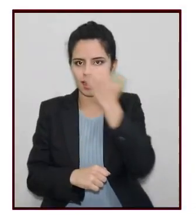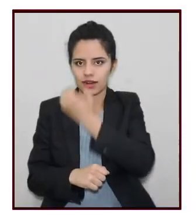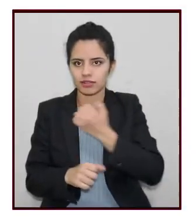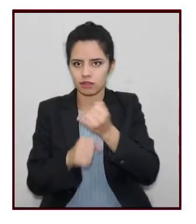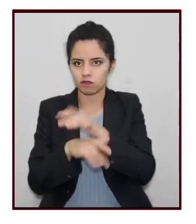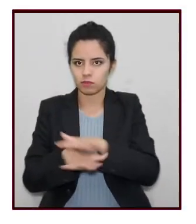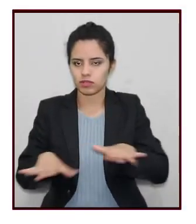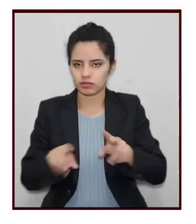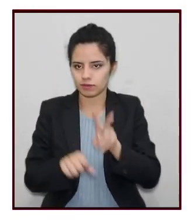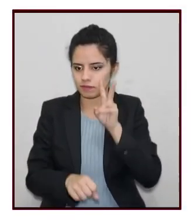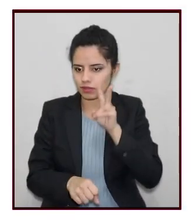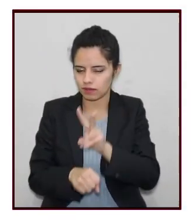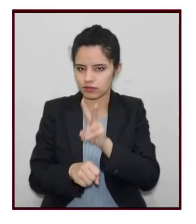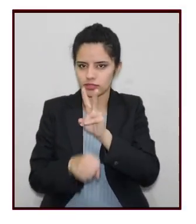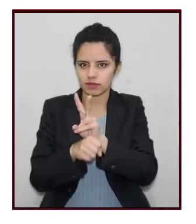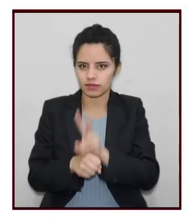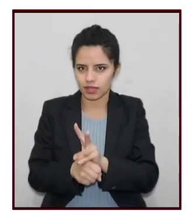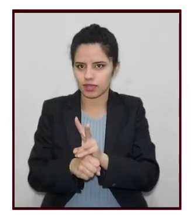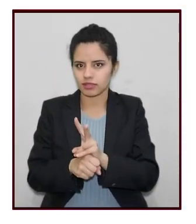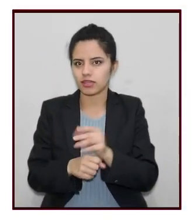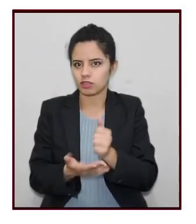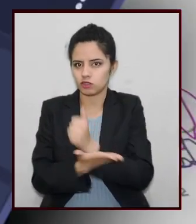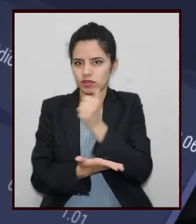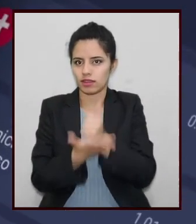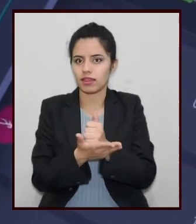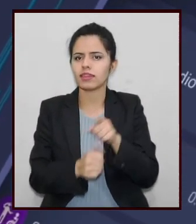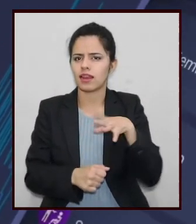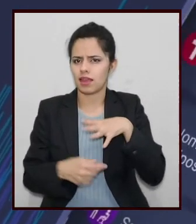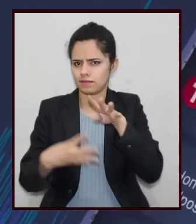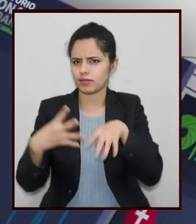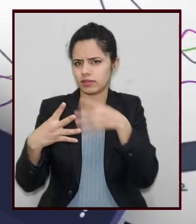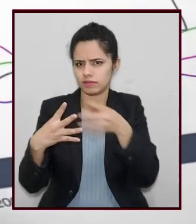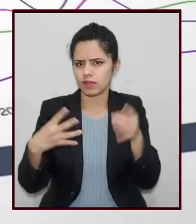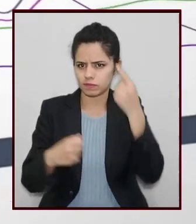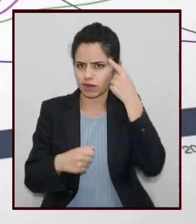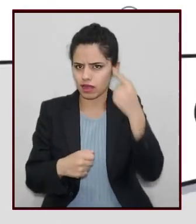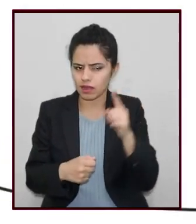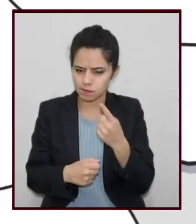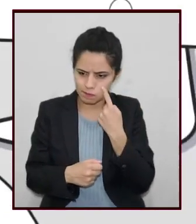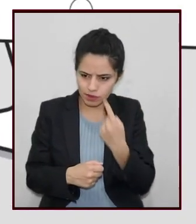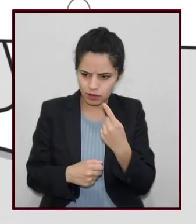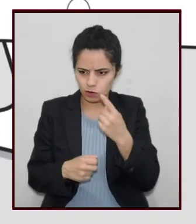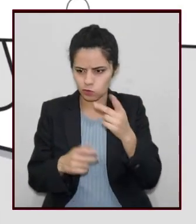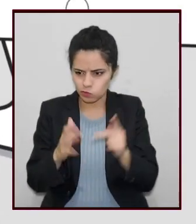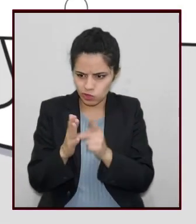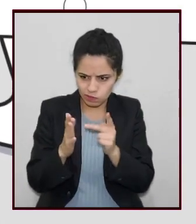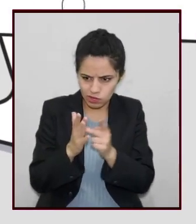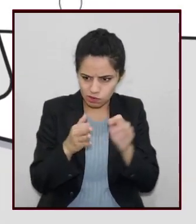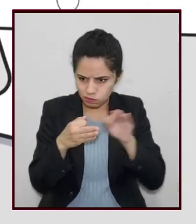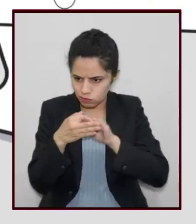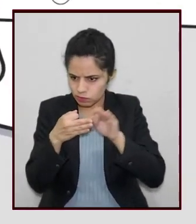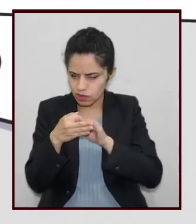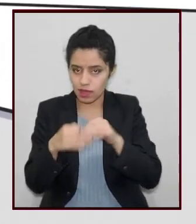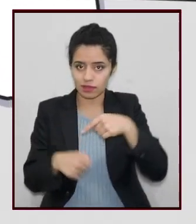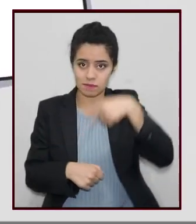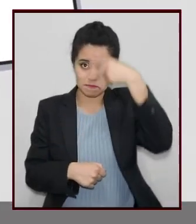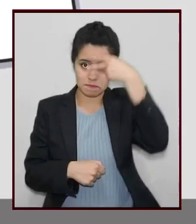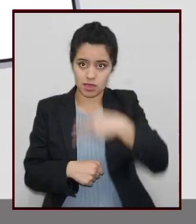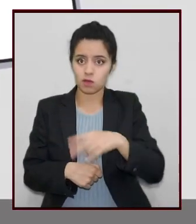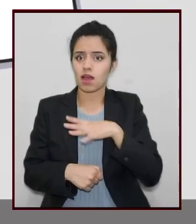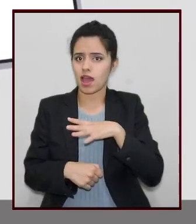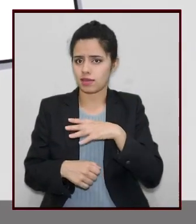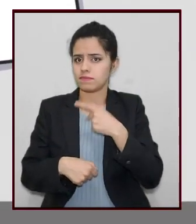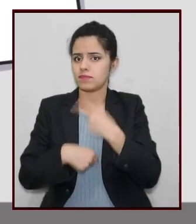en el Observatorio Nacional Ciudadano, donde utiliza varias herramientas, incluyendo hojas de cálculo para analizar la incidencia delictiva en México. Está interesado en